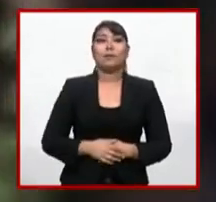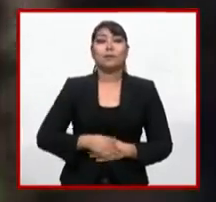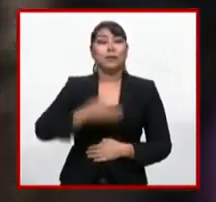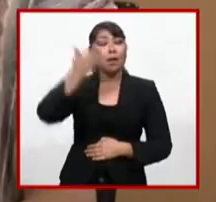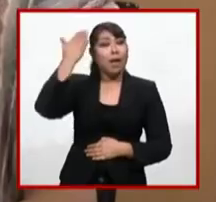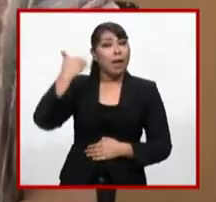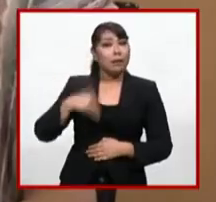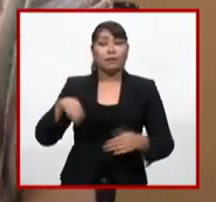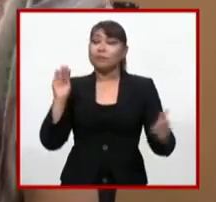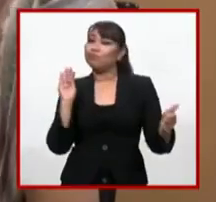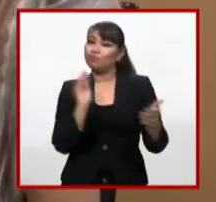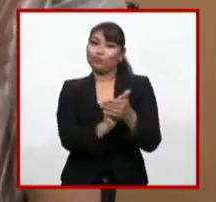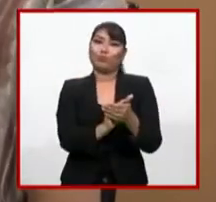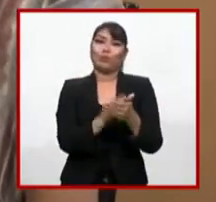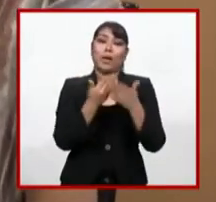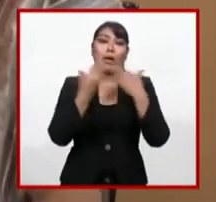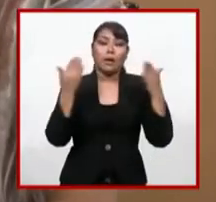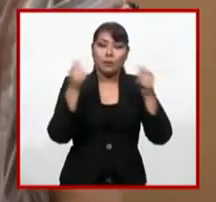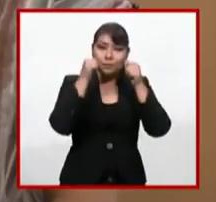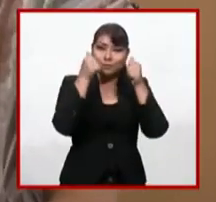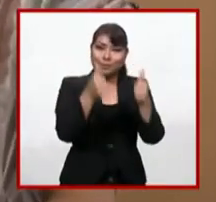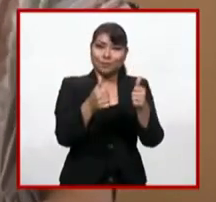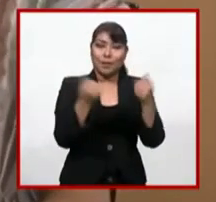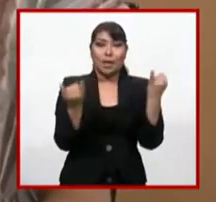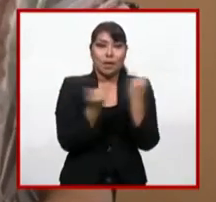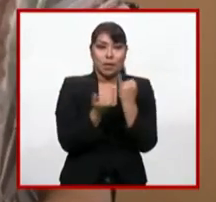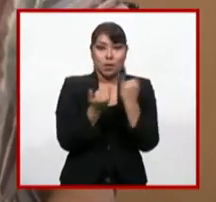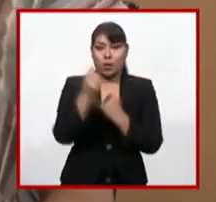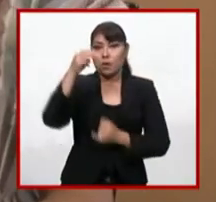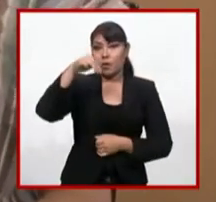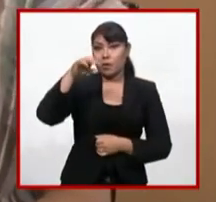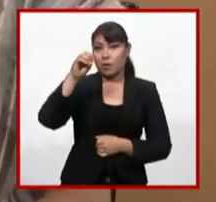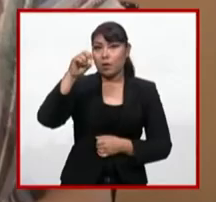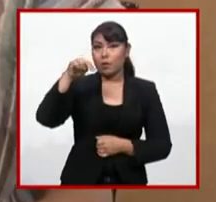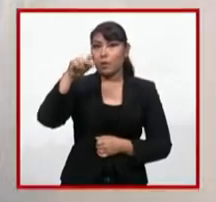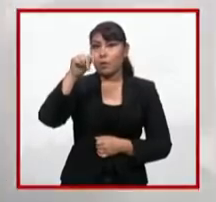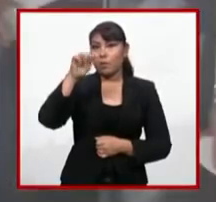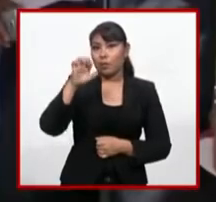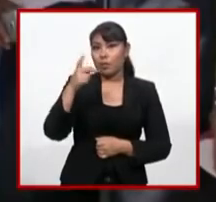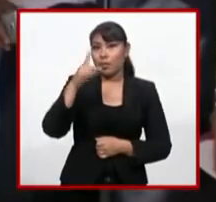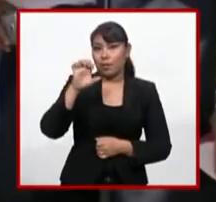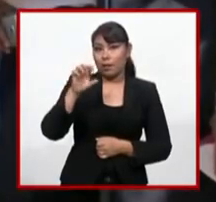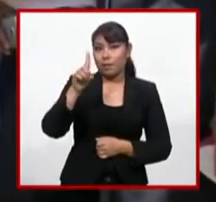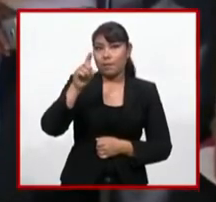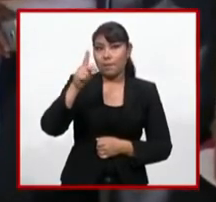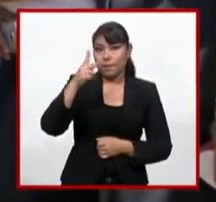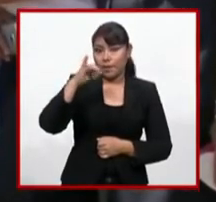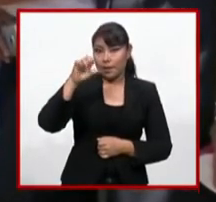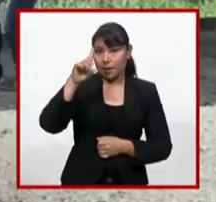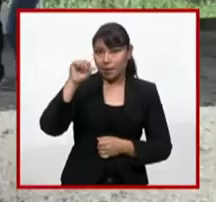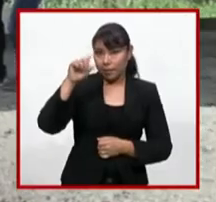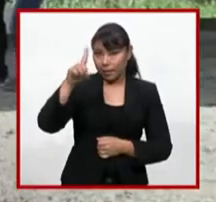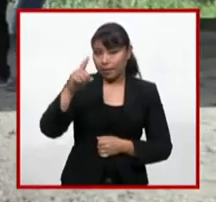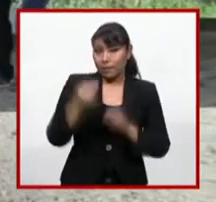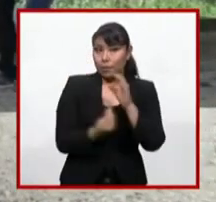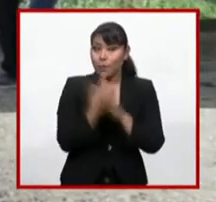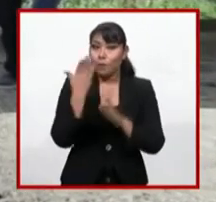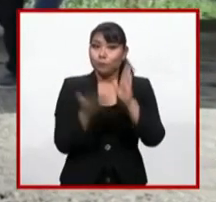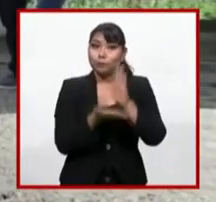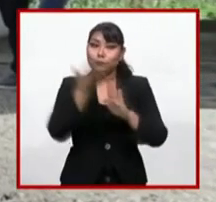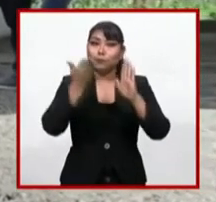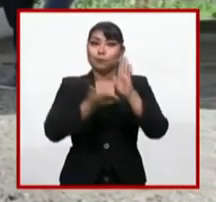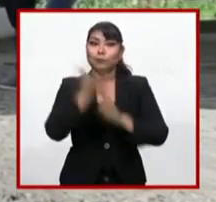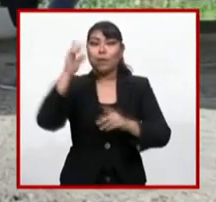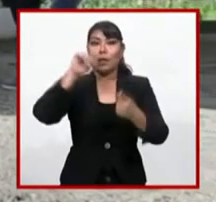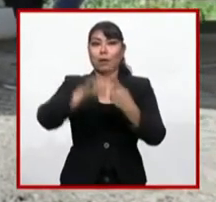sido olvidados. Y junto con el Monte de Piedad, apoyamos a la construcción de la sede de la delegación de la